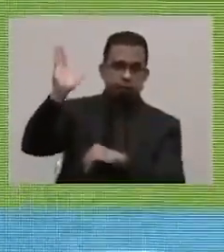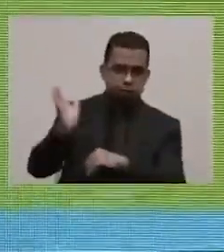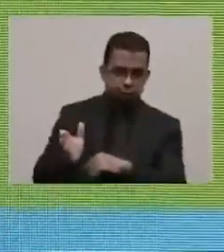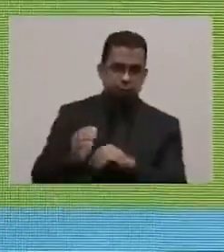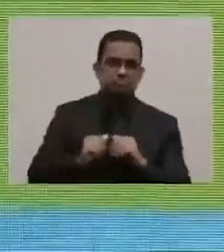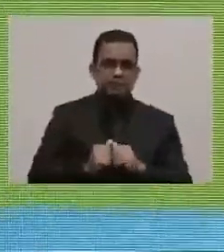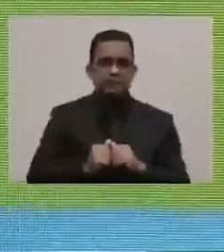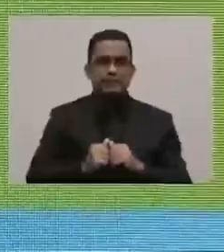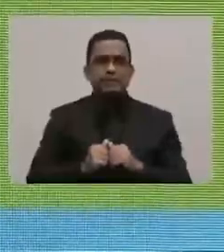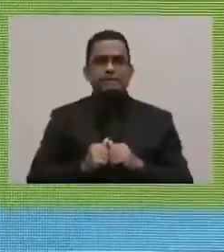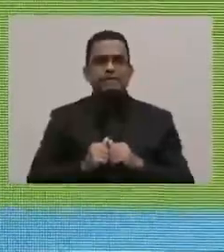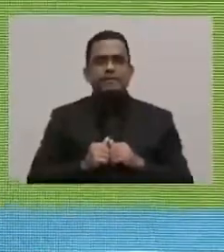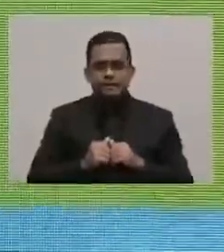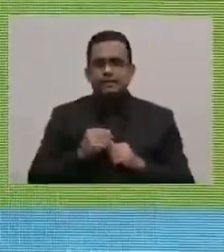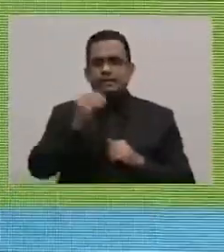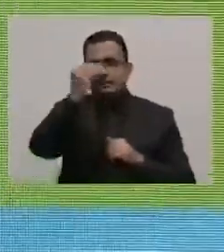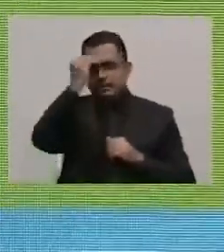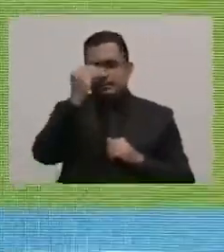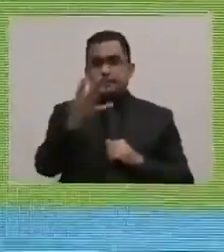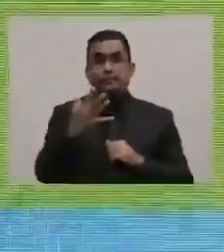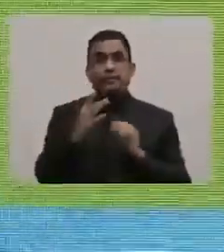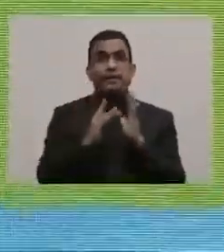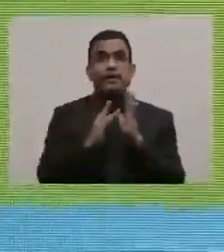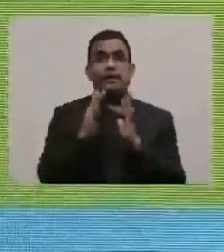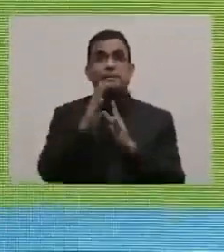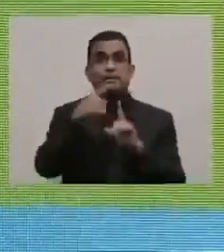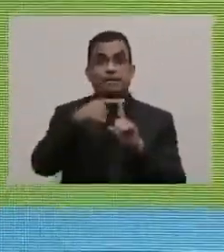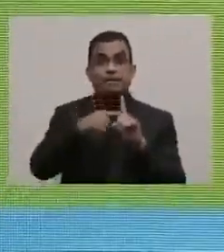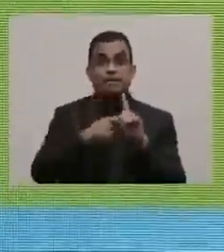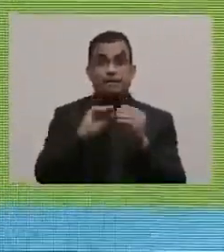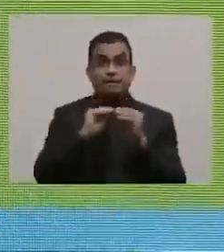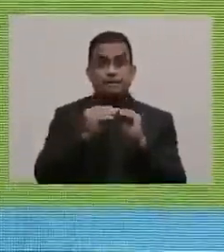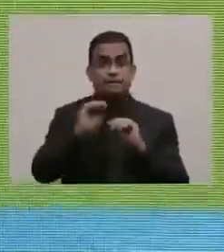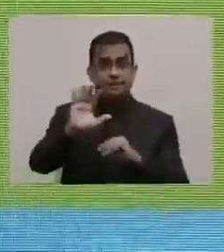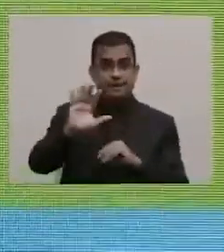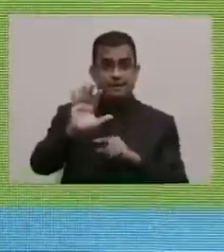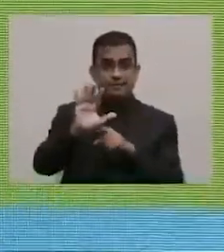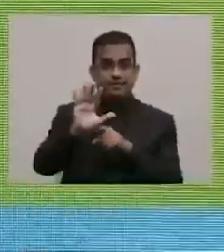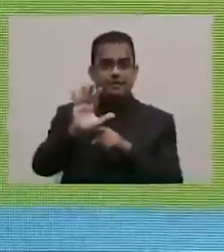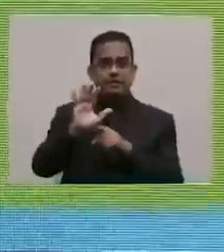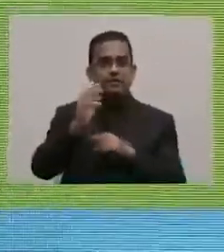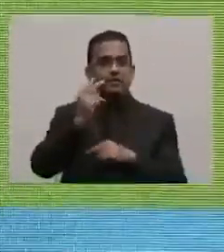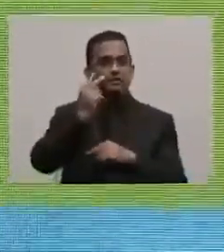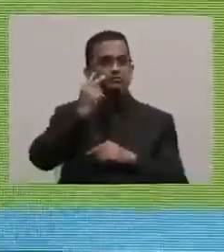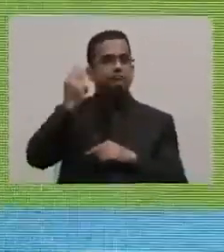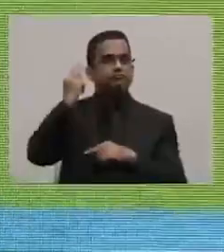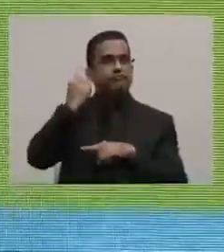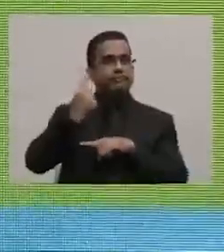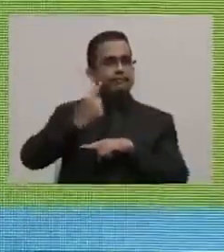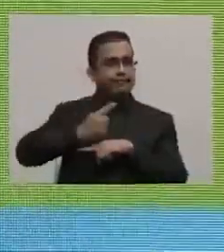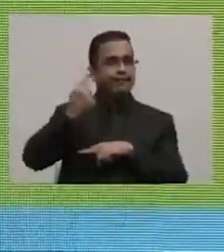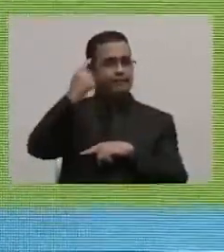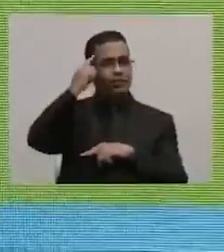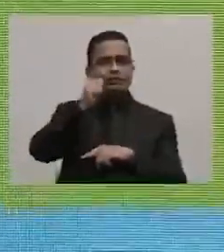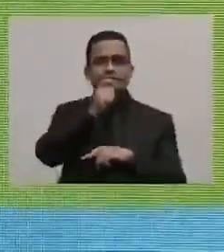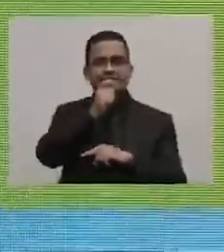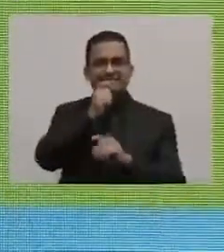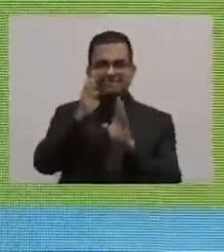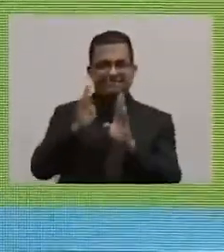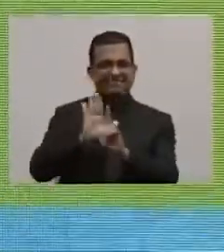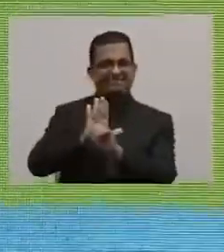Distinguidas, distinguidos, el 5 de abril es un día memorable para la prensa dominicana, pues desde